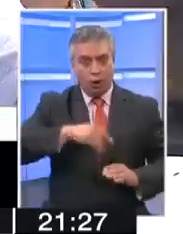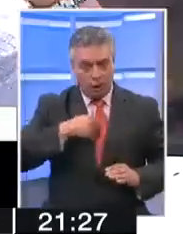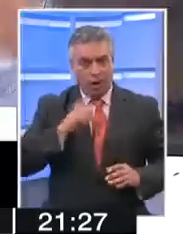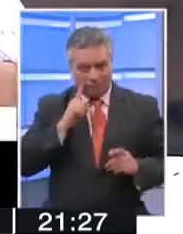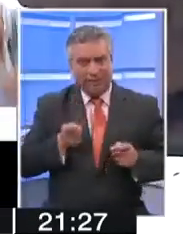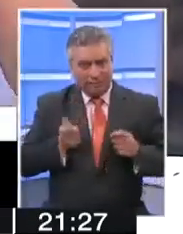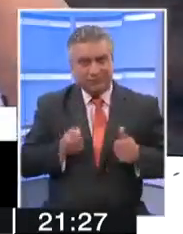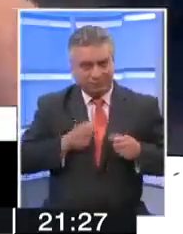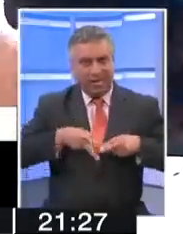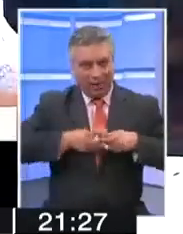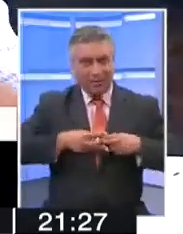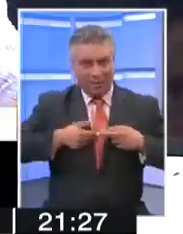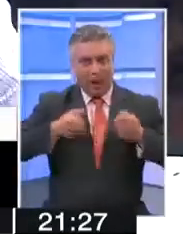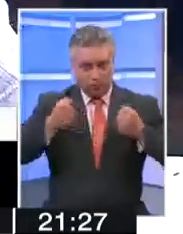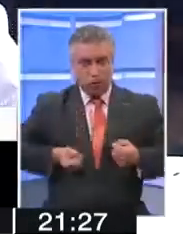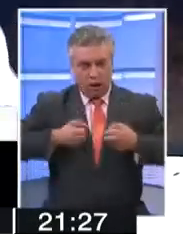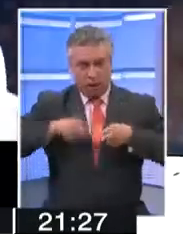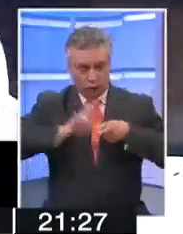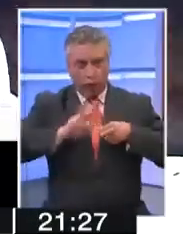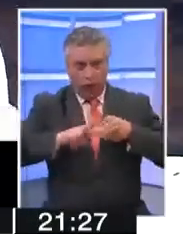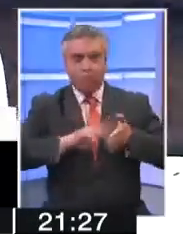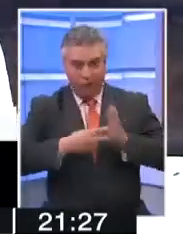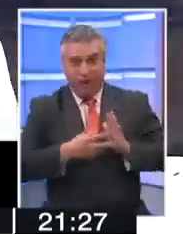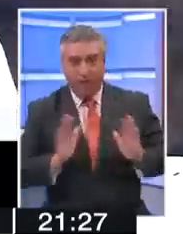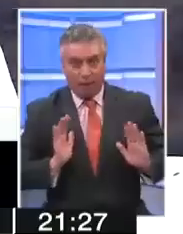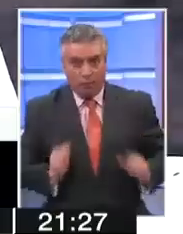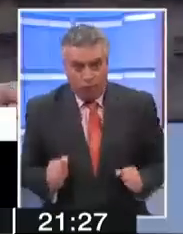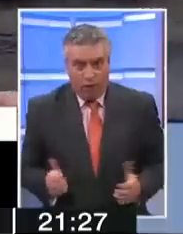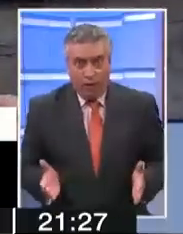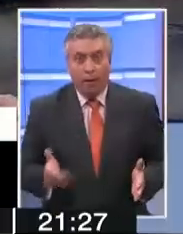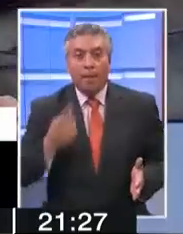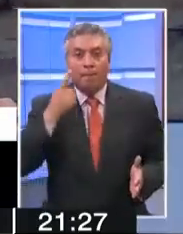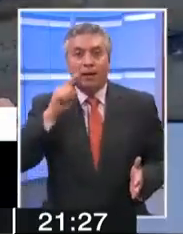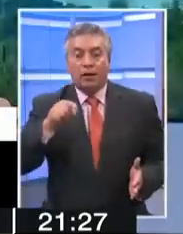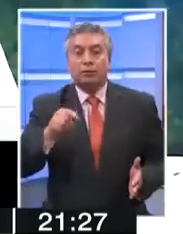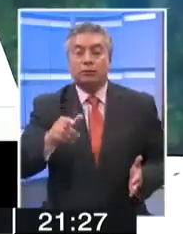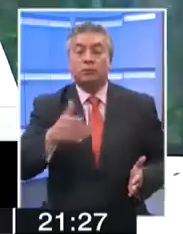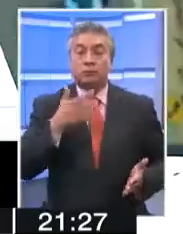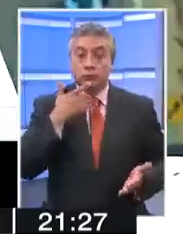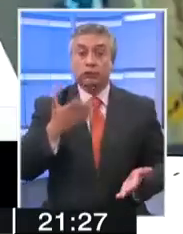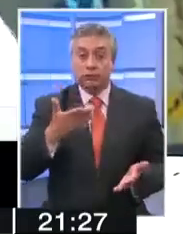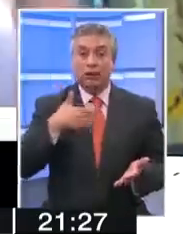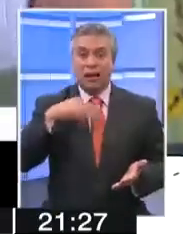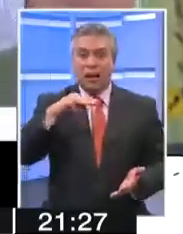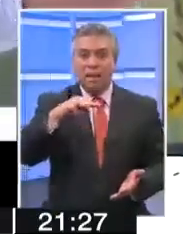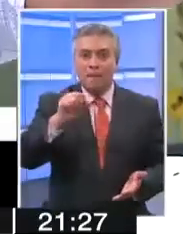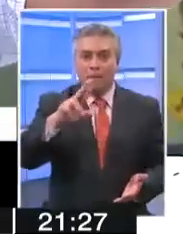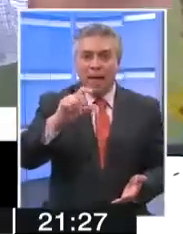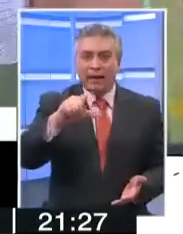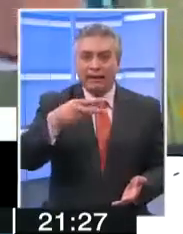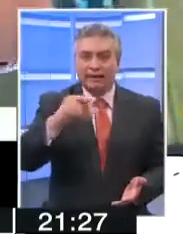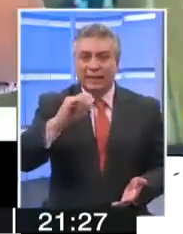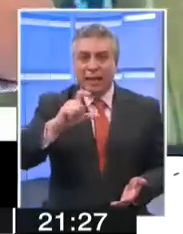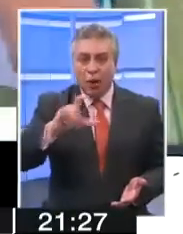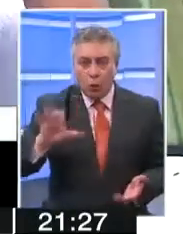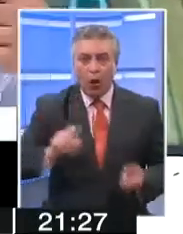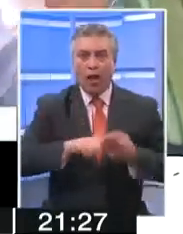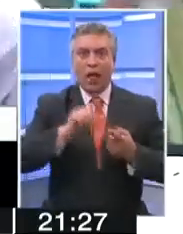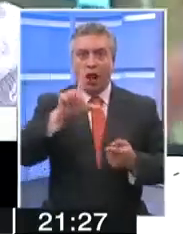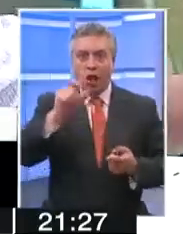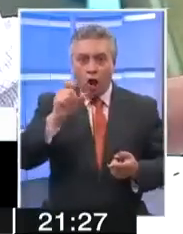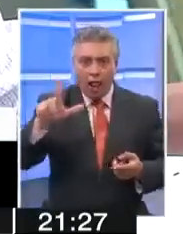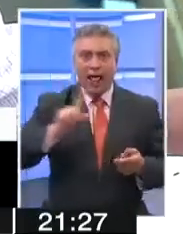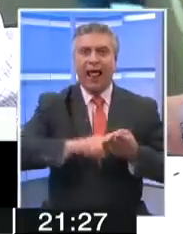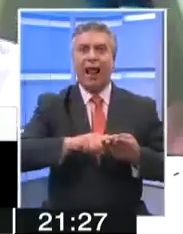tenemos las herramientas para poder solucionar el problema. Y porque no ha habido tanto daño como en Pumanque, además. No, y así Marchigüe, Paredones, Lolol,